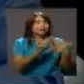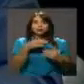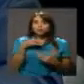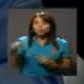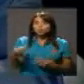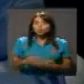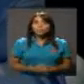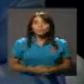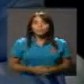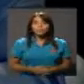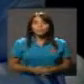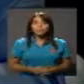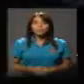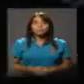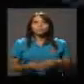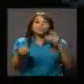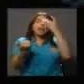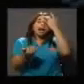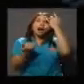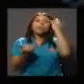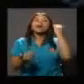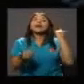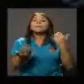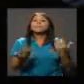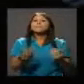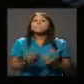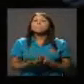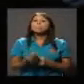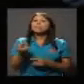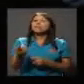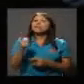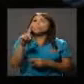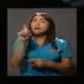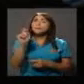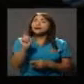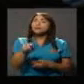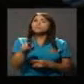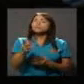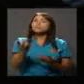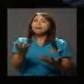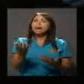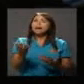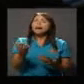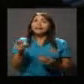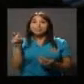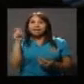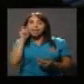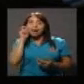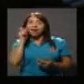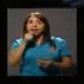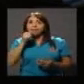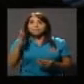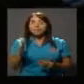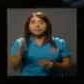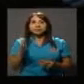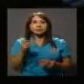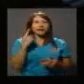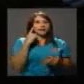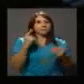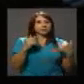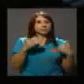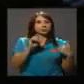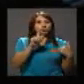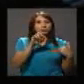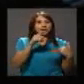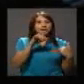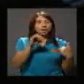gusto ahora procedemos a una pregunta que estaría lanzándole Ani Pérez al señor Sergio Mena del